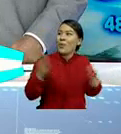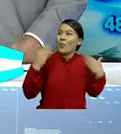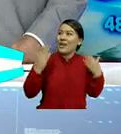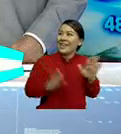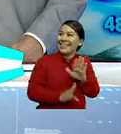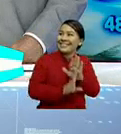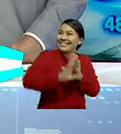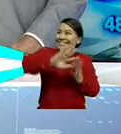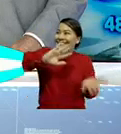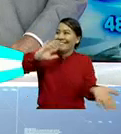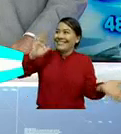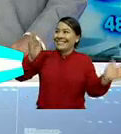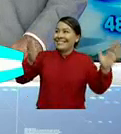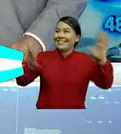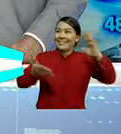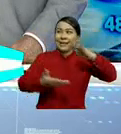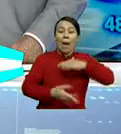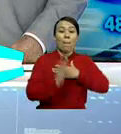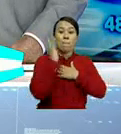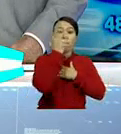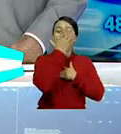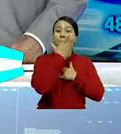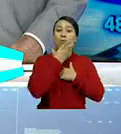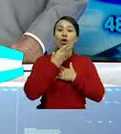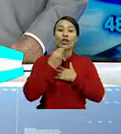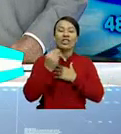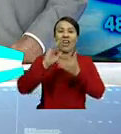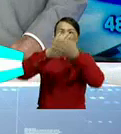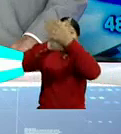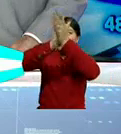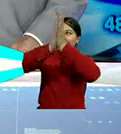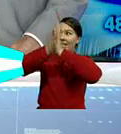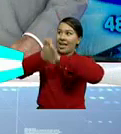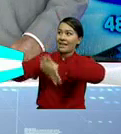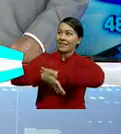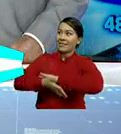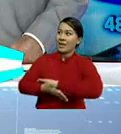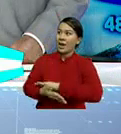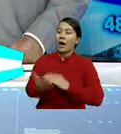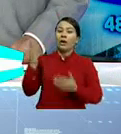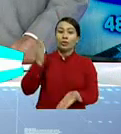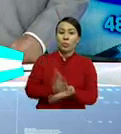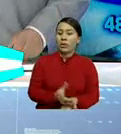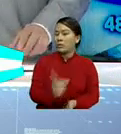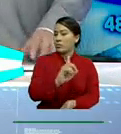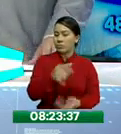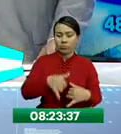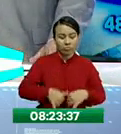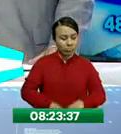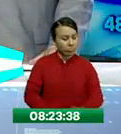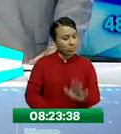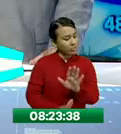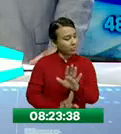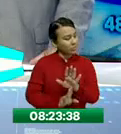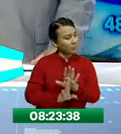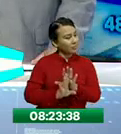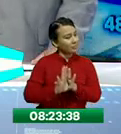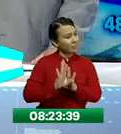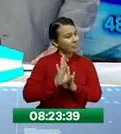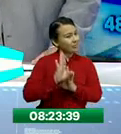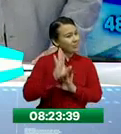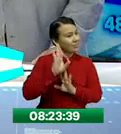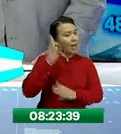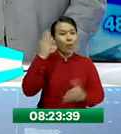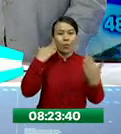avanzando a paso gigante, sin que nadie, nada ni nadie lo pueda detener, porque la ciudad avanza